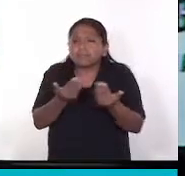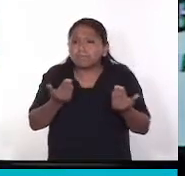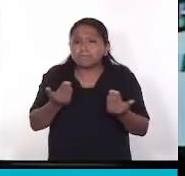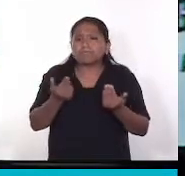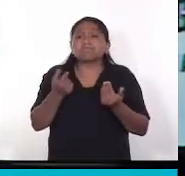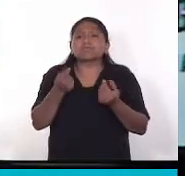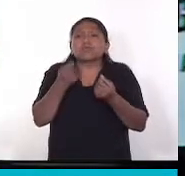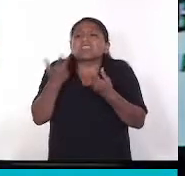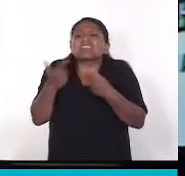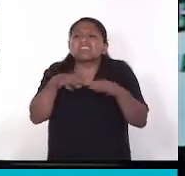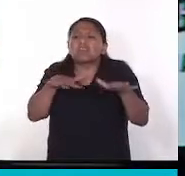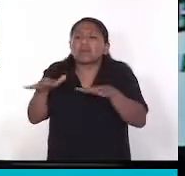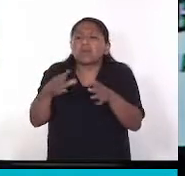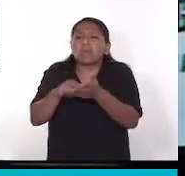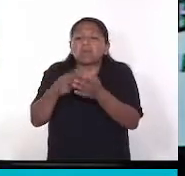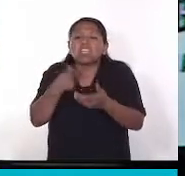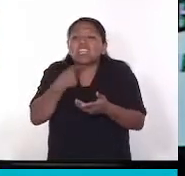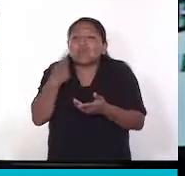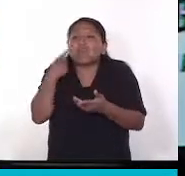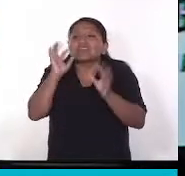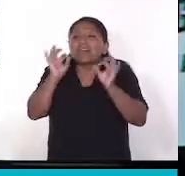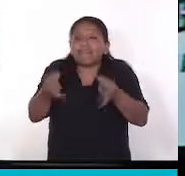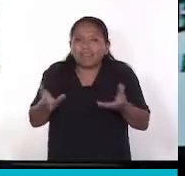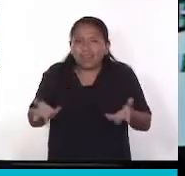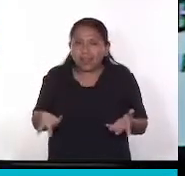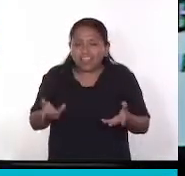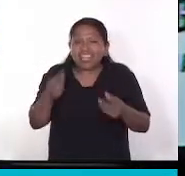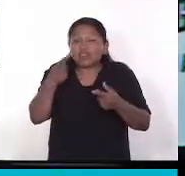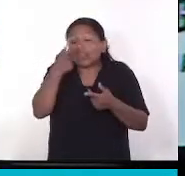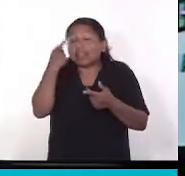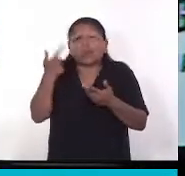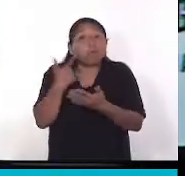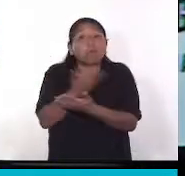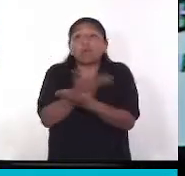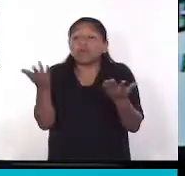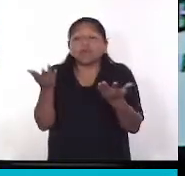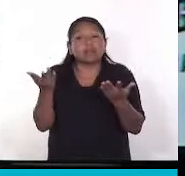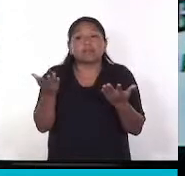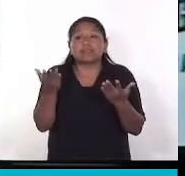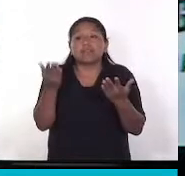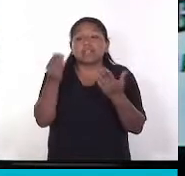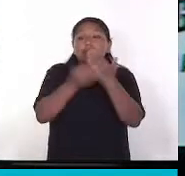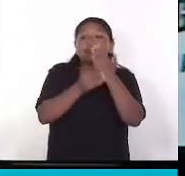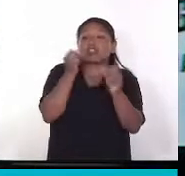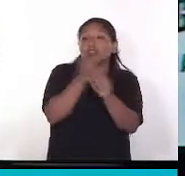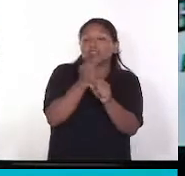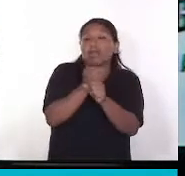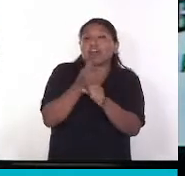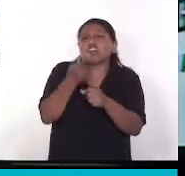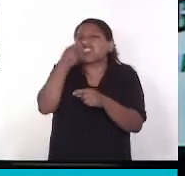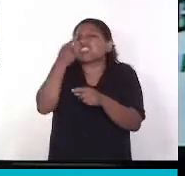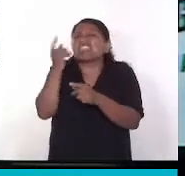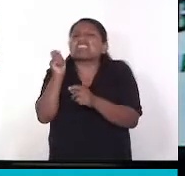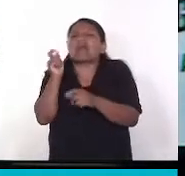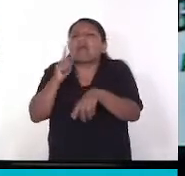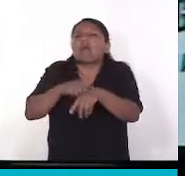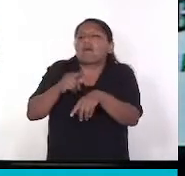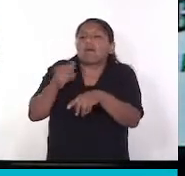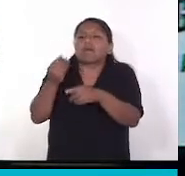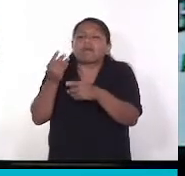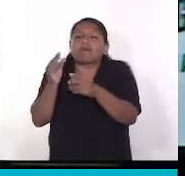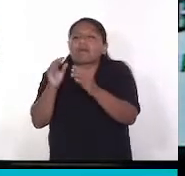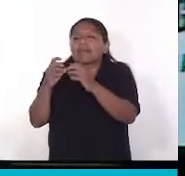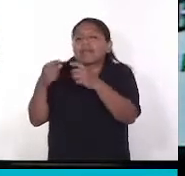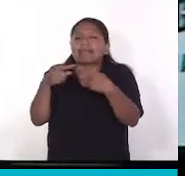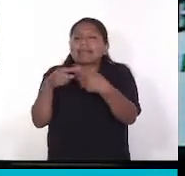frente a estos problemas. Queremos conocerlo. Es un problema de interés público del Ministerio de Trabajo. No nos interesa en qué momento se está de la interna